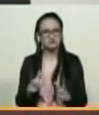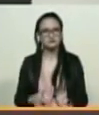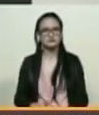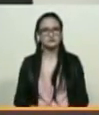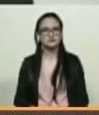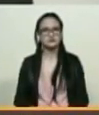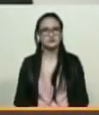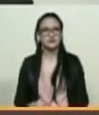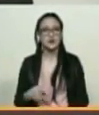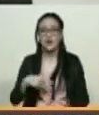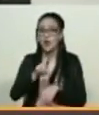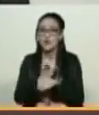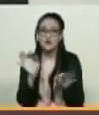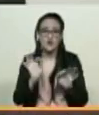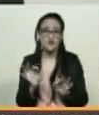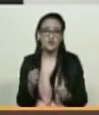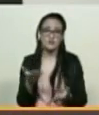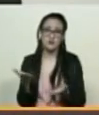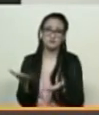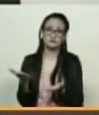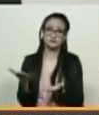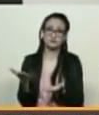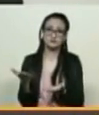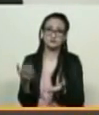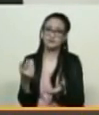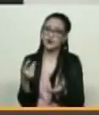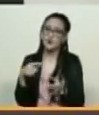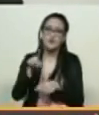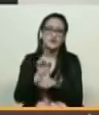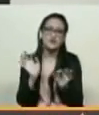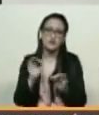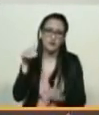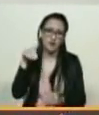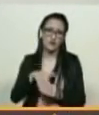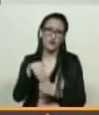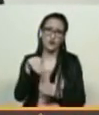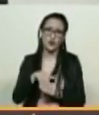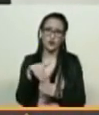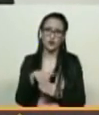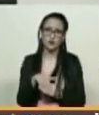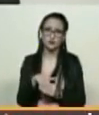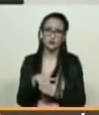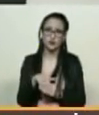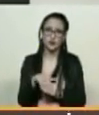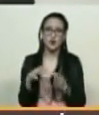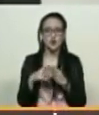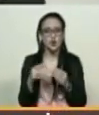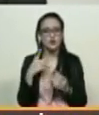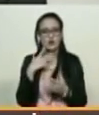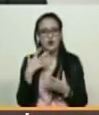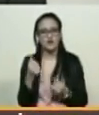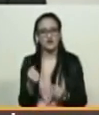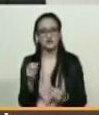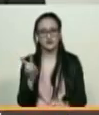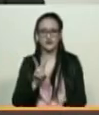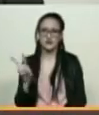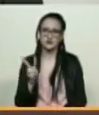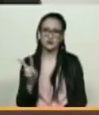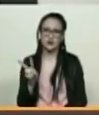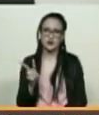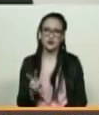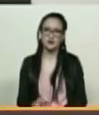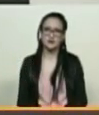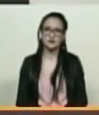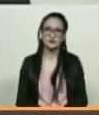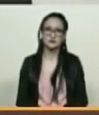Esta es la alternativa, la única, la alternativa del voto, es lo único en lo que creemos los demócratas. Se lo